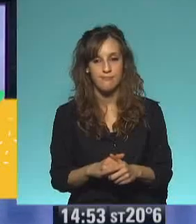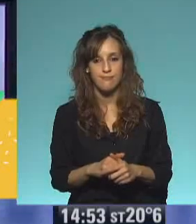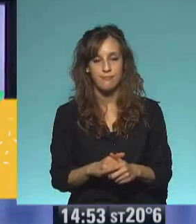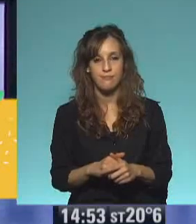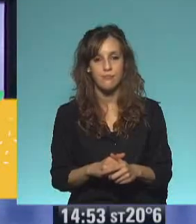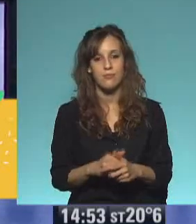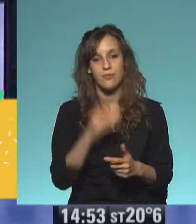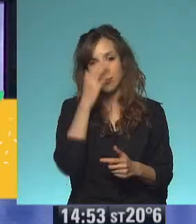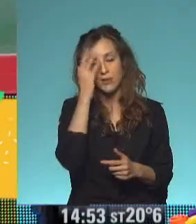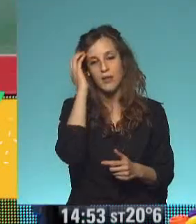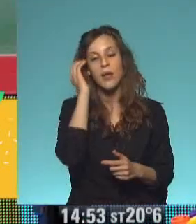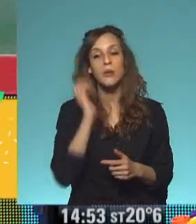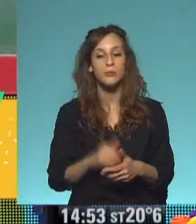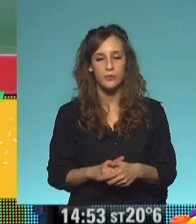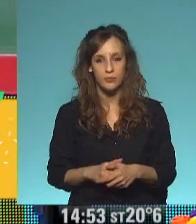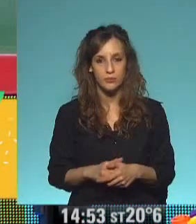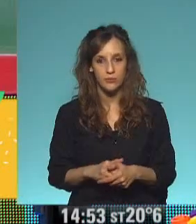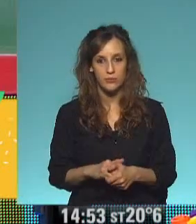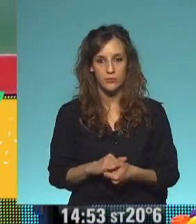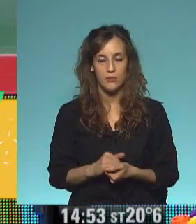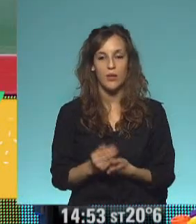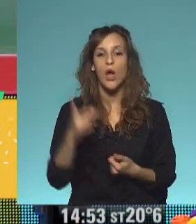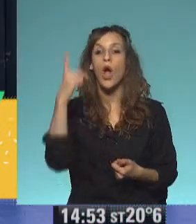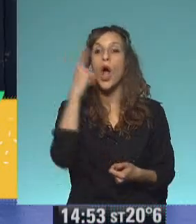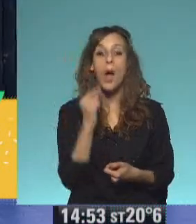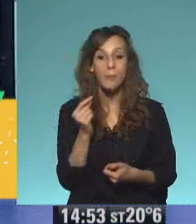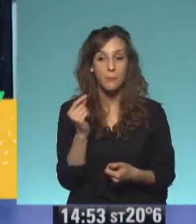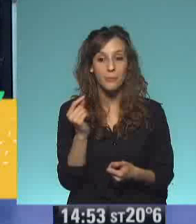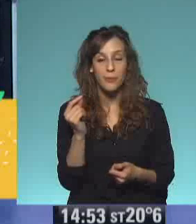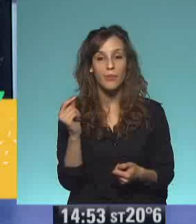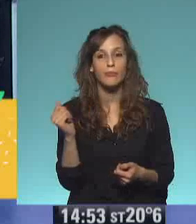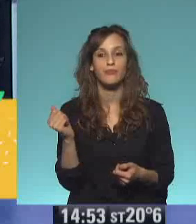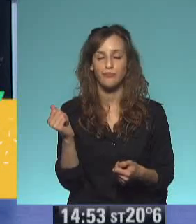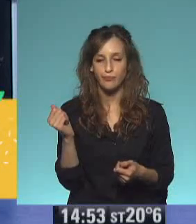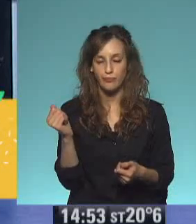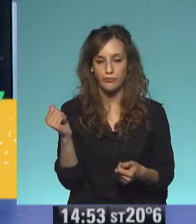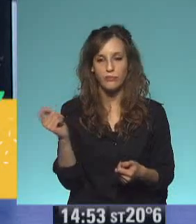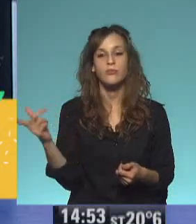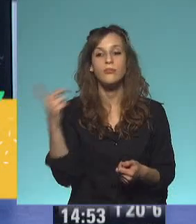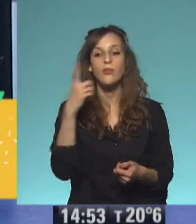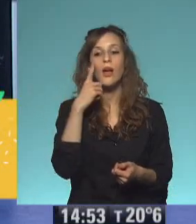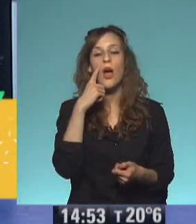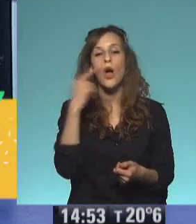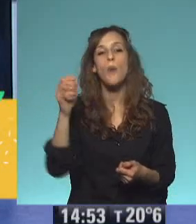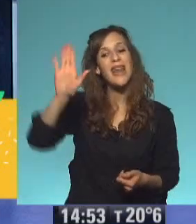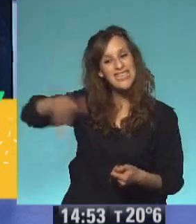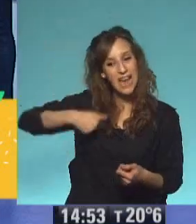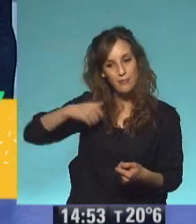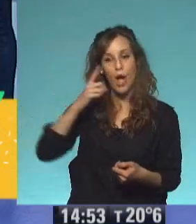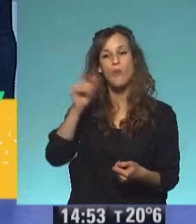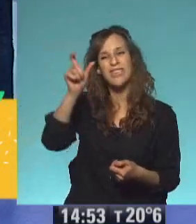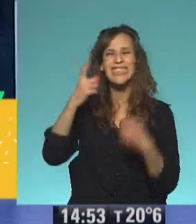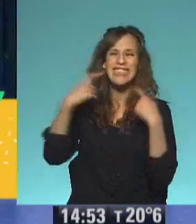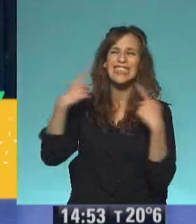confusión. Bueno, pero ahí... Hacela pero como... ahí le terminan pegando al lobo, es ahí un es desastre. Verdad. Bueno, pongamos que no a la parte de pegar al lobo, eso. El resto sí.